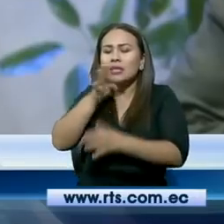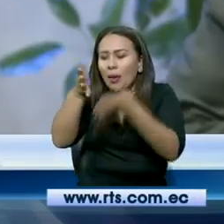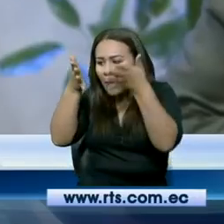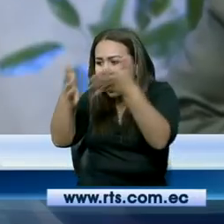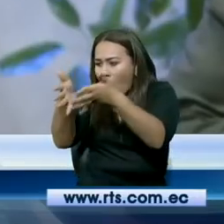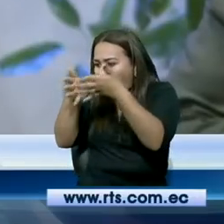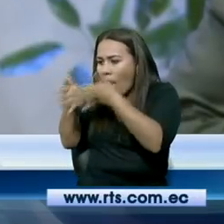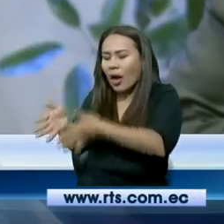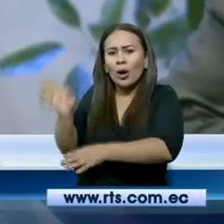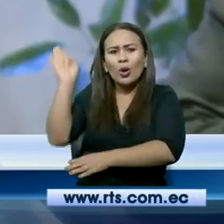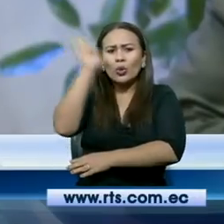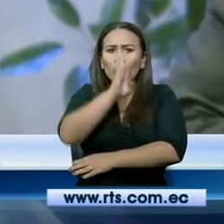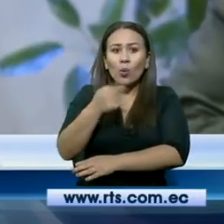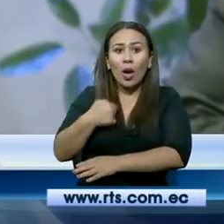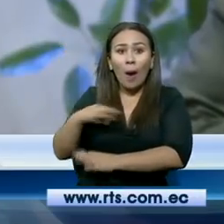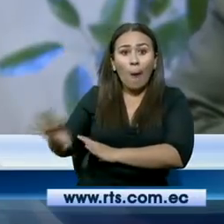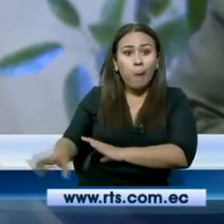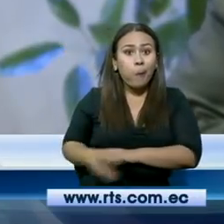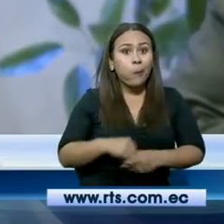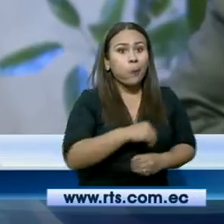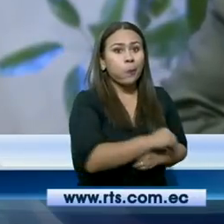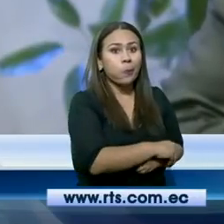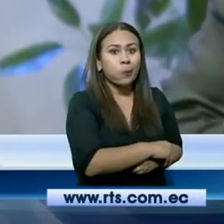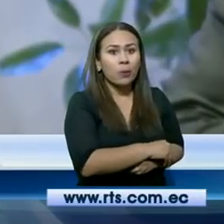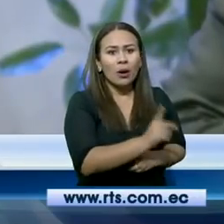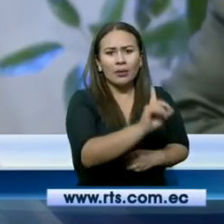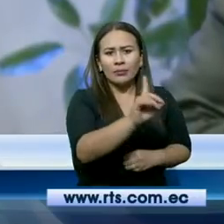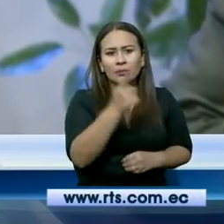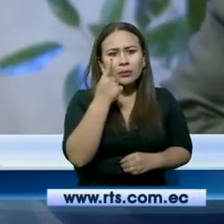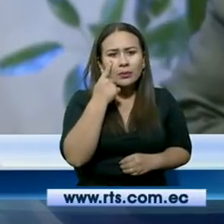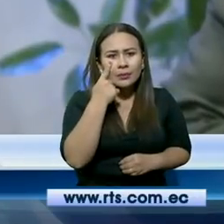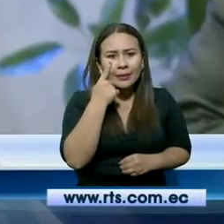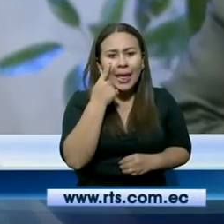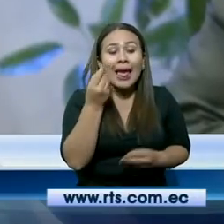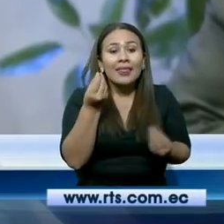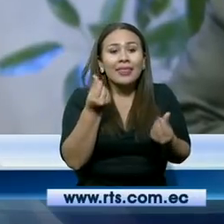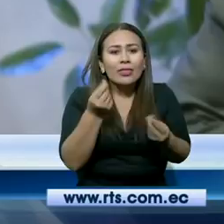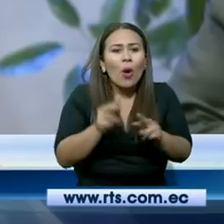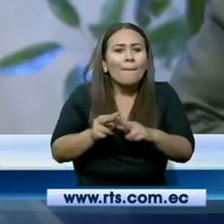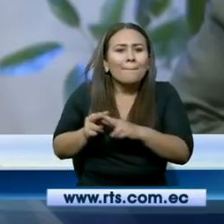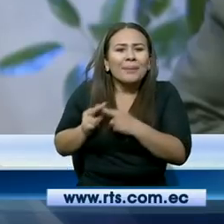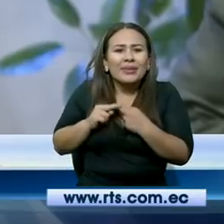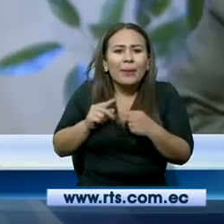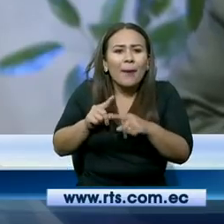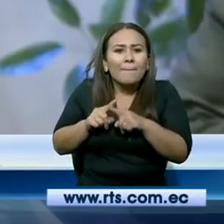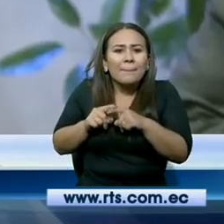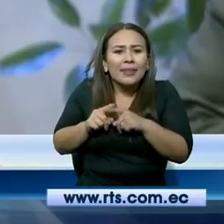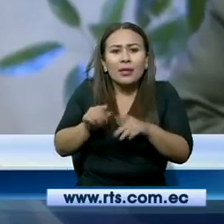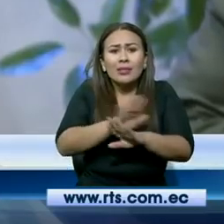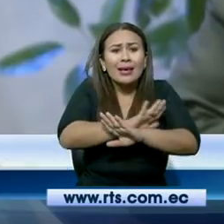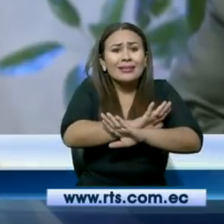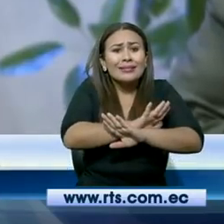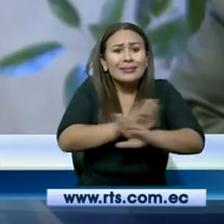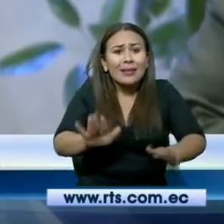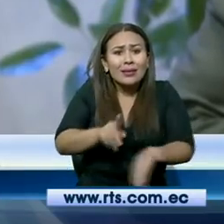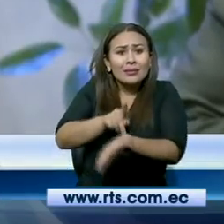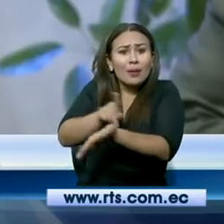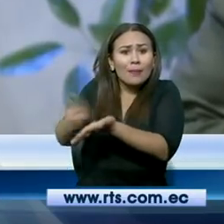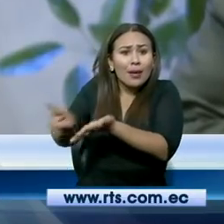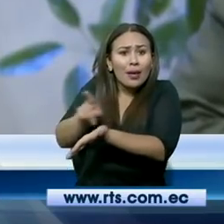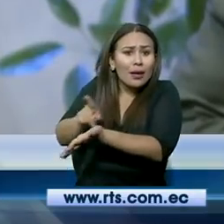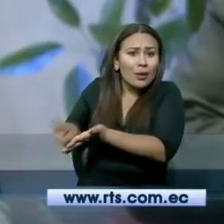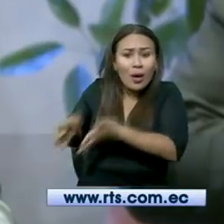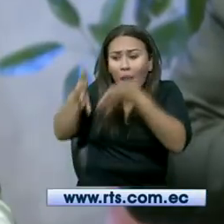nunca hubo ningún riesgo de que esos recursos puedan ser desviados o utilizados para algún otro fin,